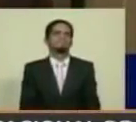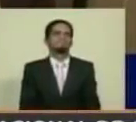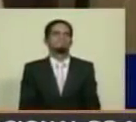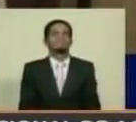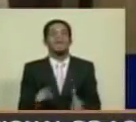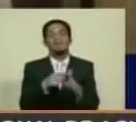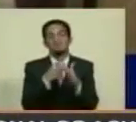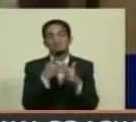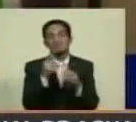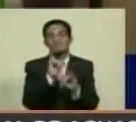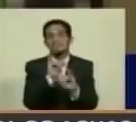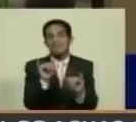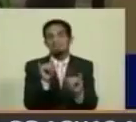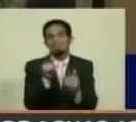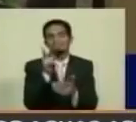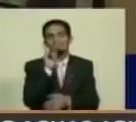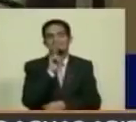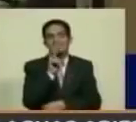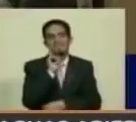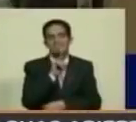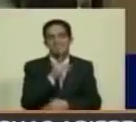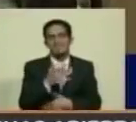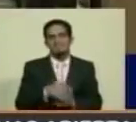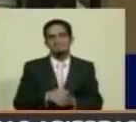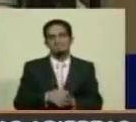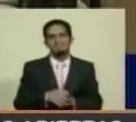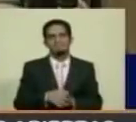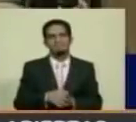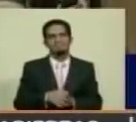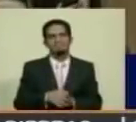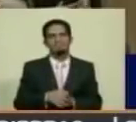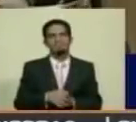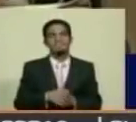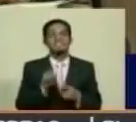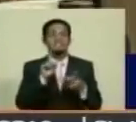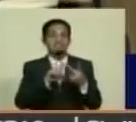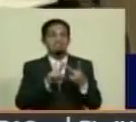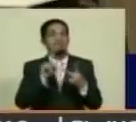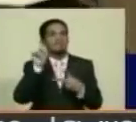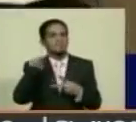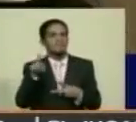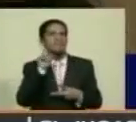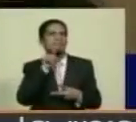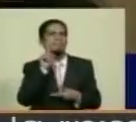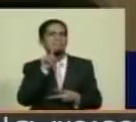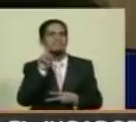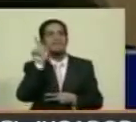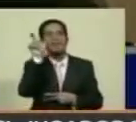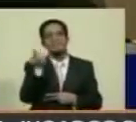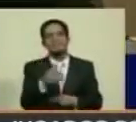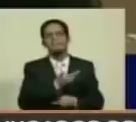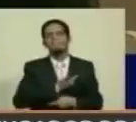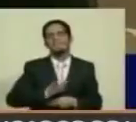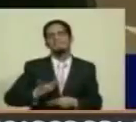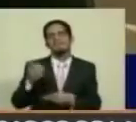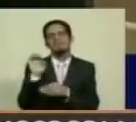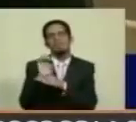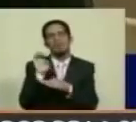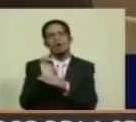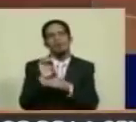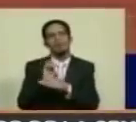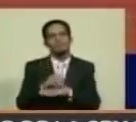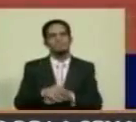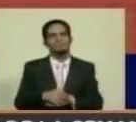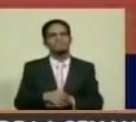cayó también esa patraña, incluida la mentira del señor presidente de la República del Ecuador. Con mucho